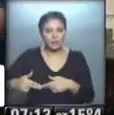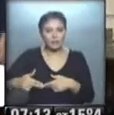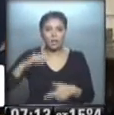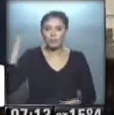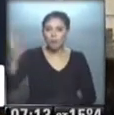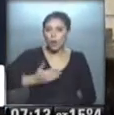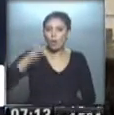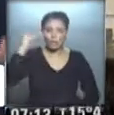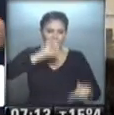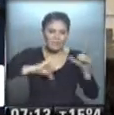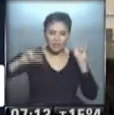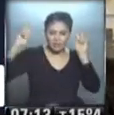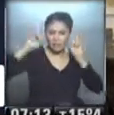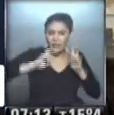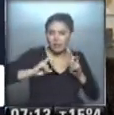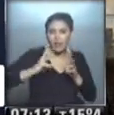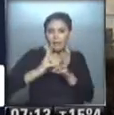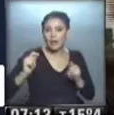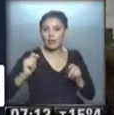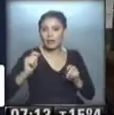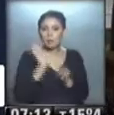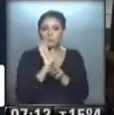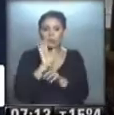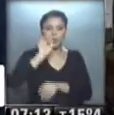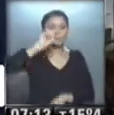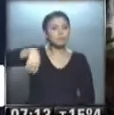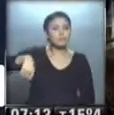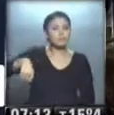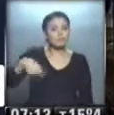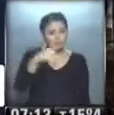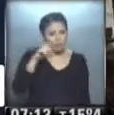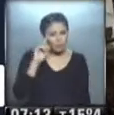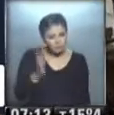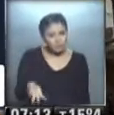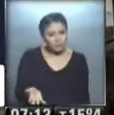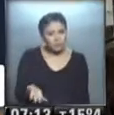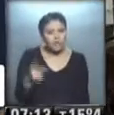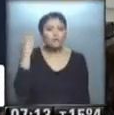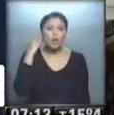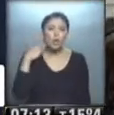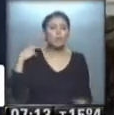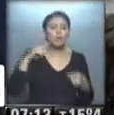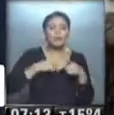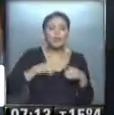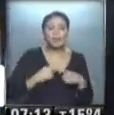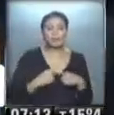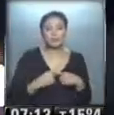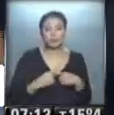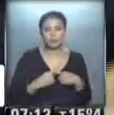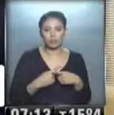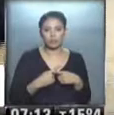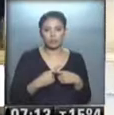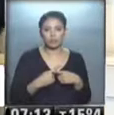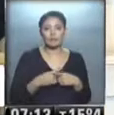funcionamiento dejó de dar importancia y justamente fíjense esos proyectos políticos que